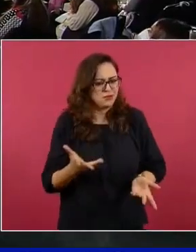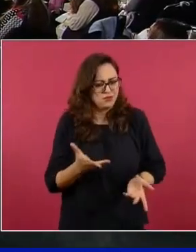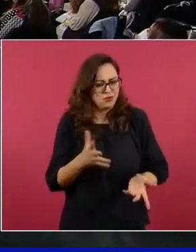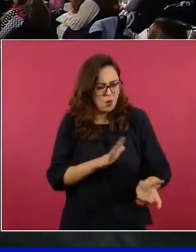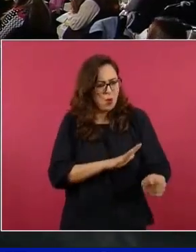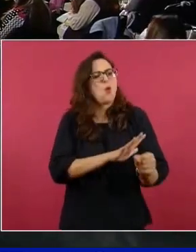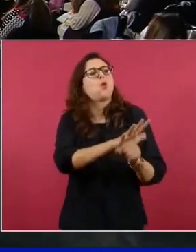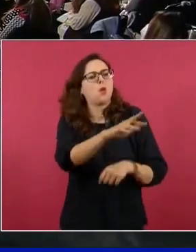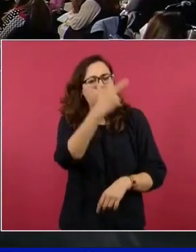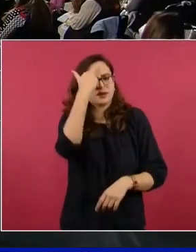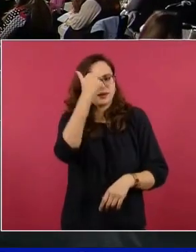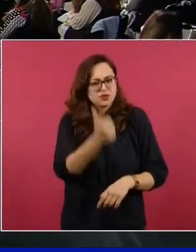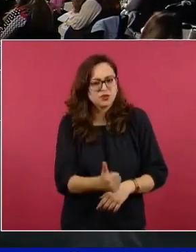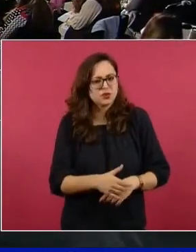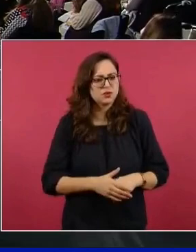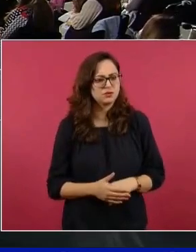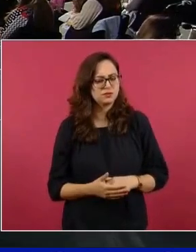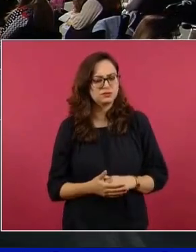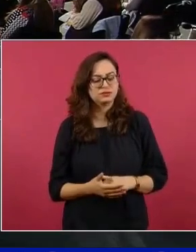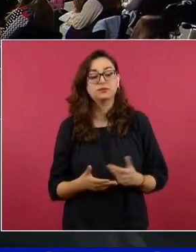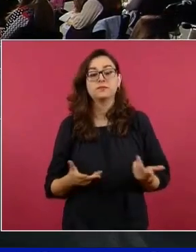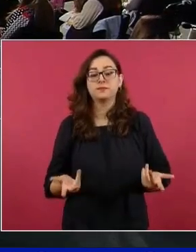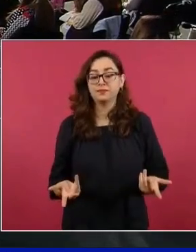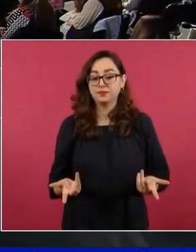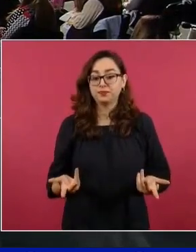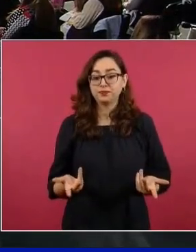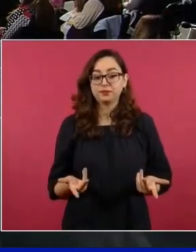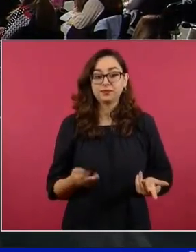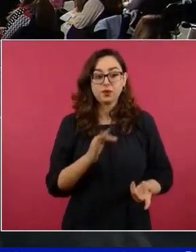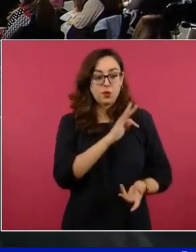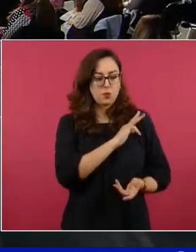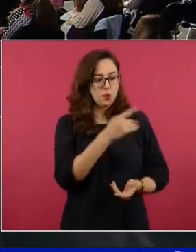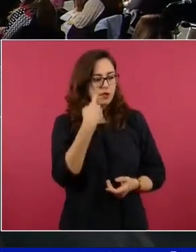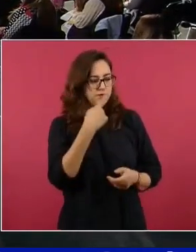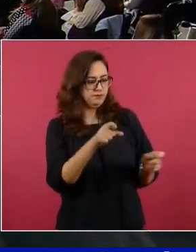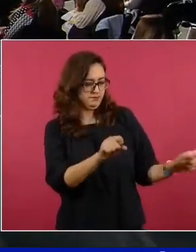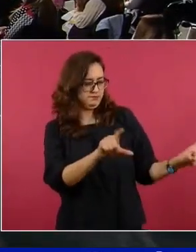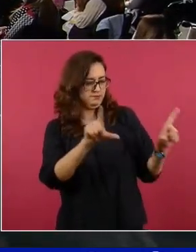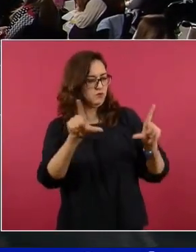o si no se guardó la